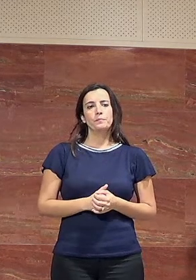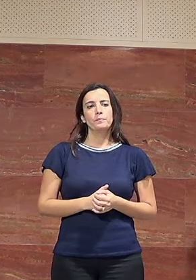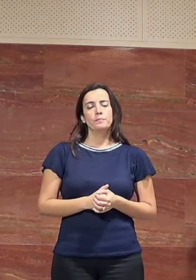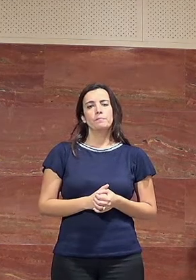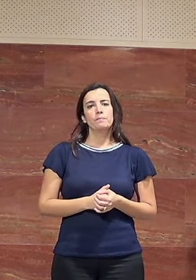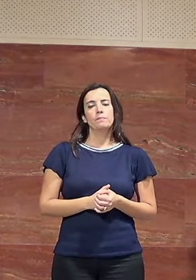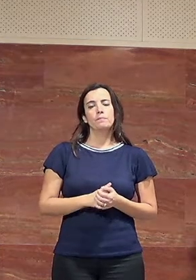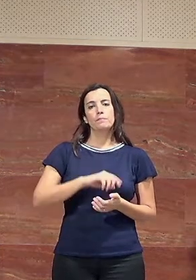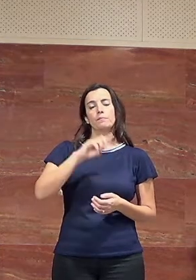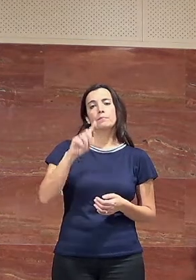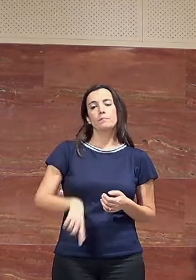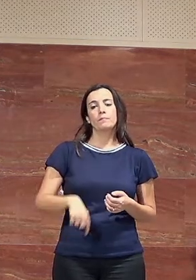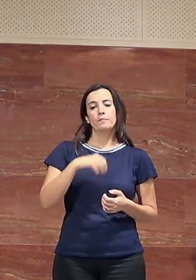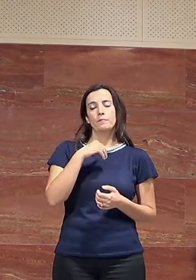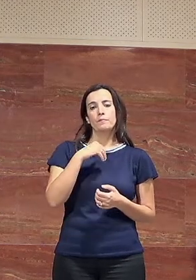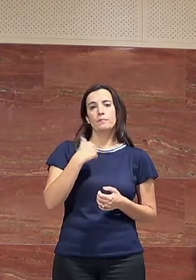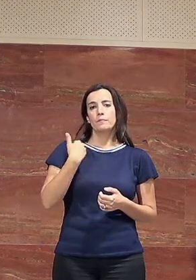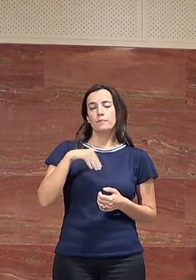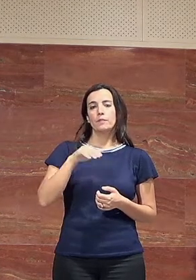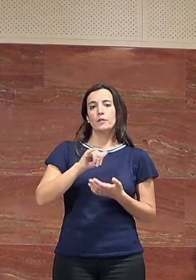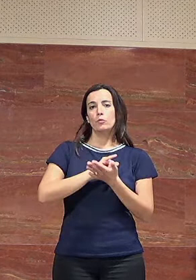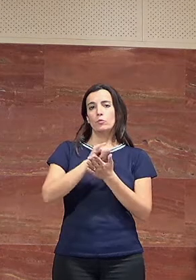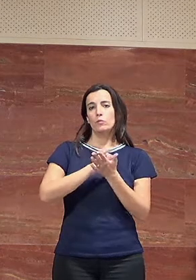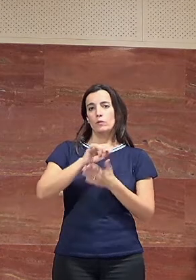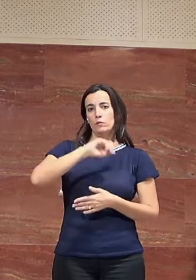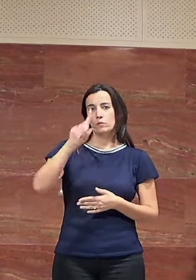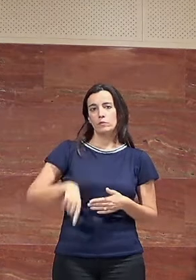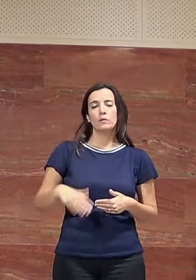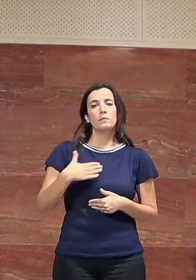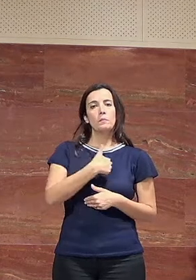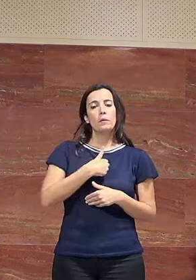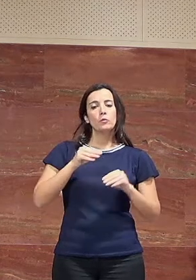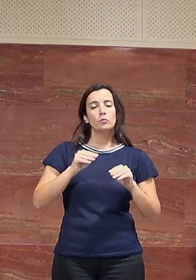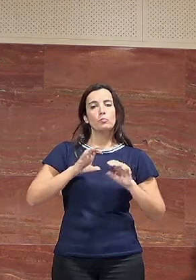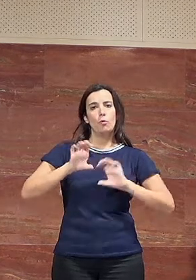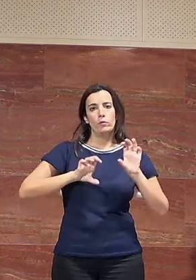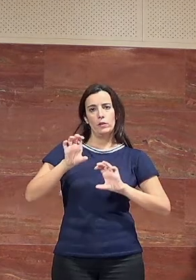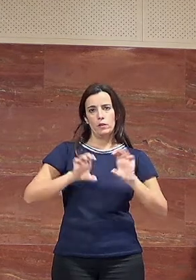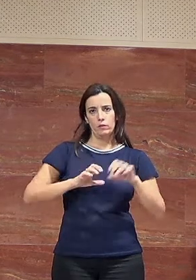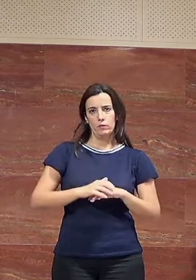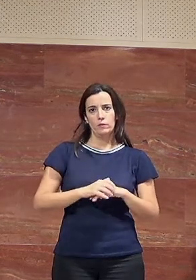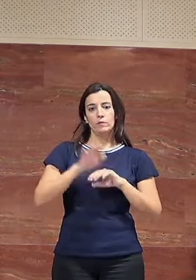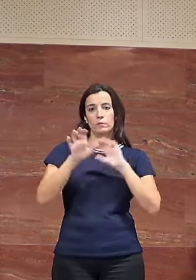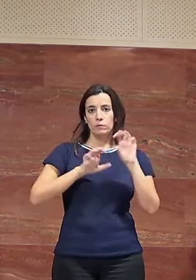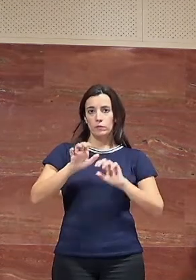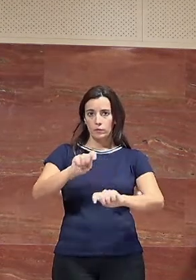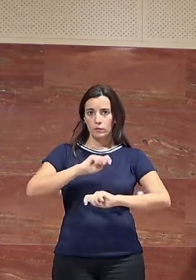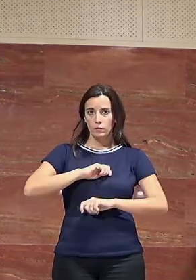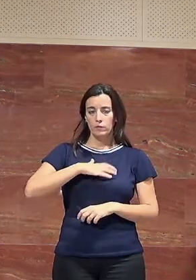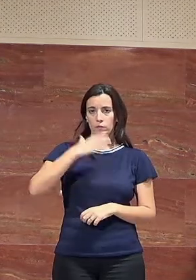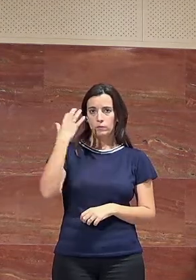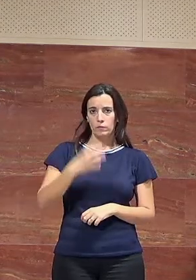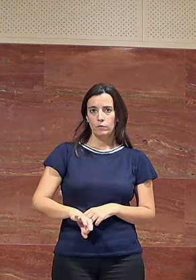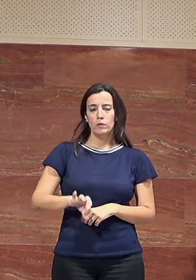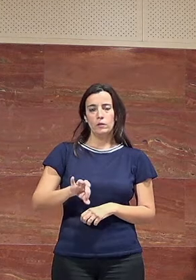Otro elemento que habíamos visto en las intervenciones de Nueva York es el papel que tiene el mobiliario. El mobiliario te permite, en principio,